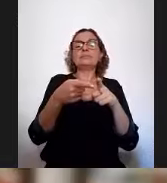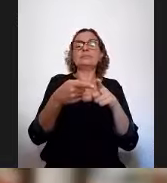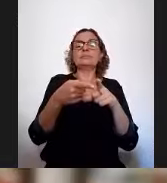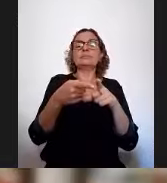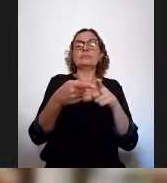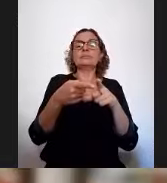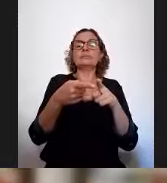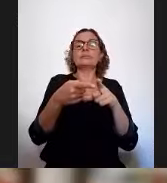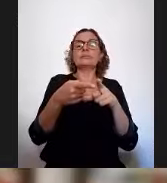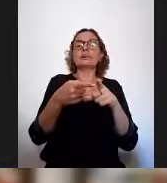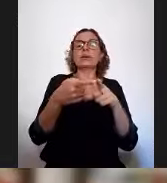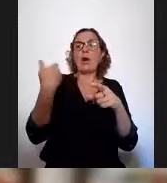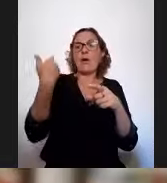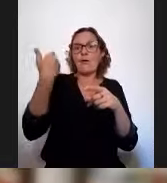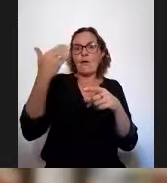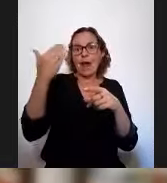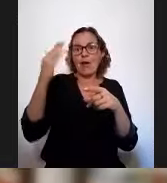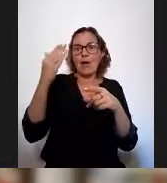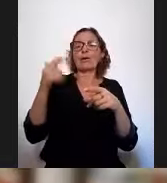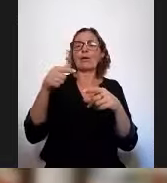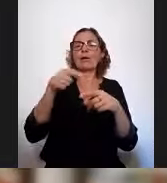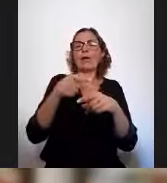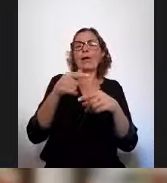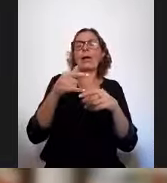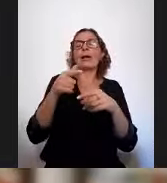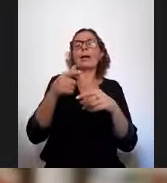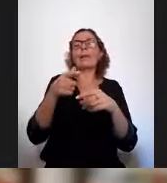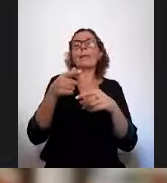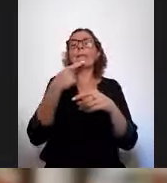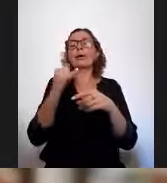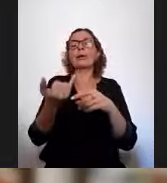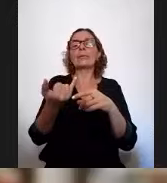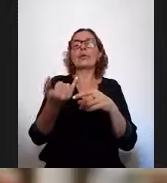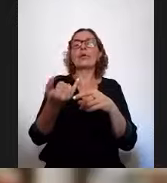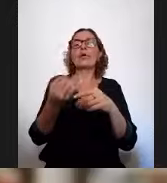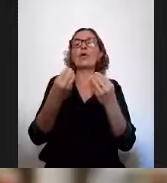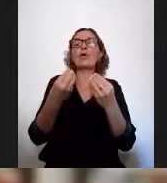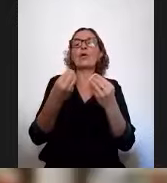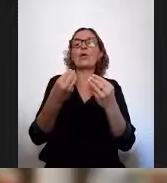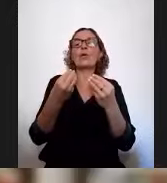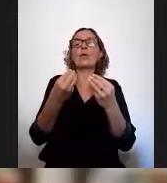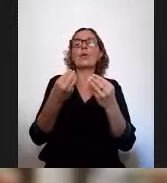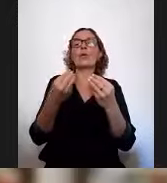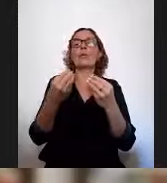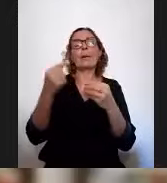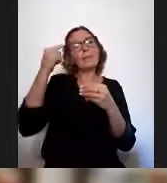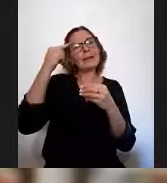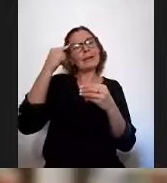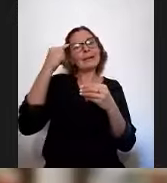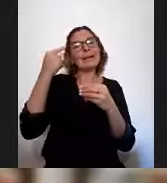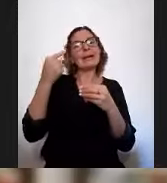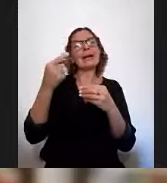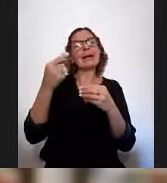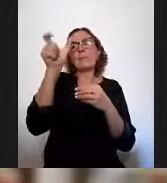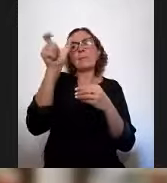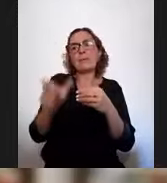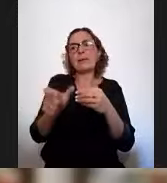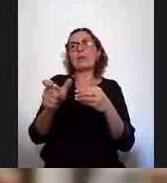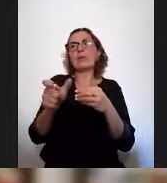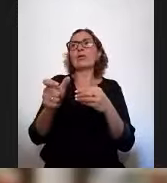el valor que voy a tener en función de cómo voy a suplir, ganar clientes, cómo voy